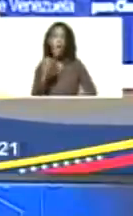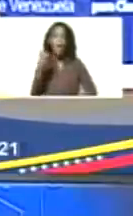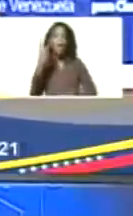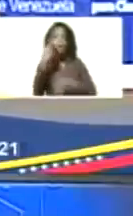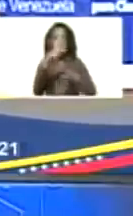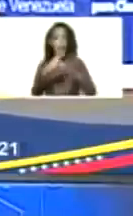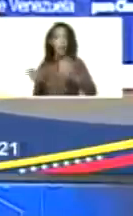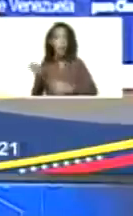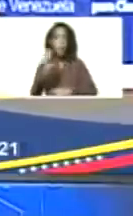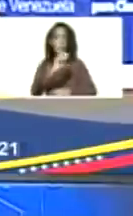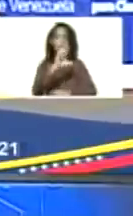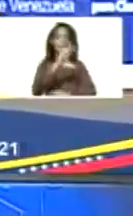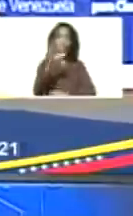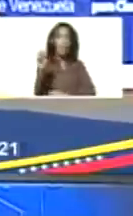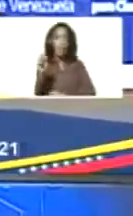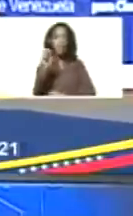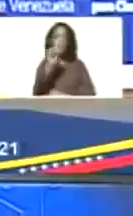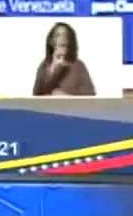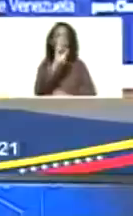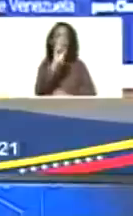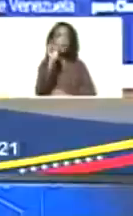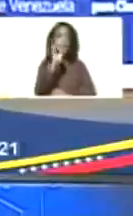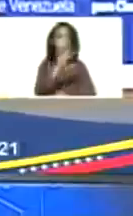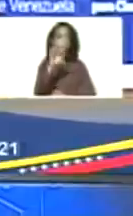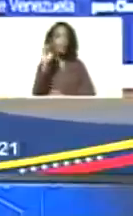meses entre 30 casos, 32.